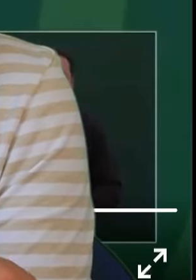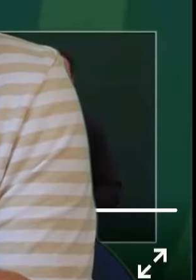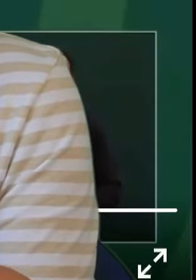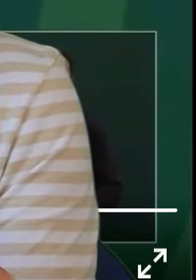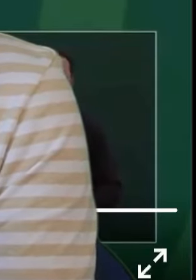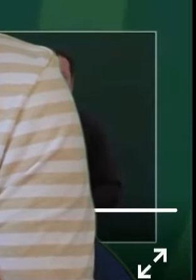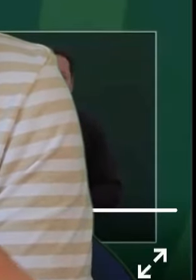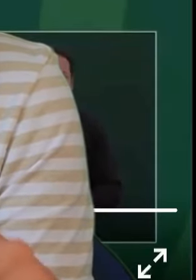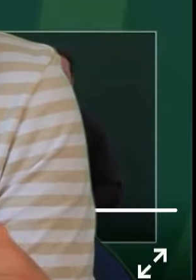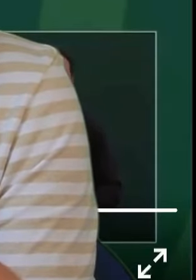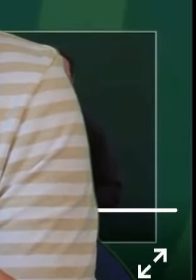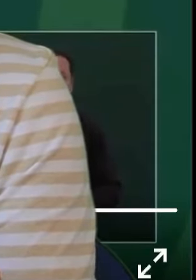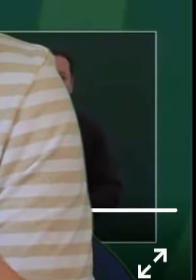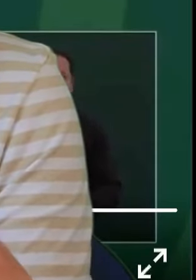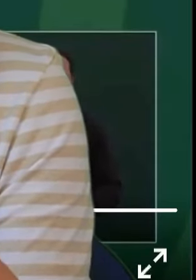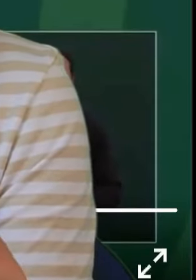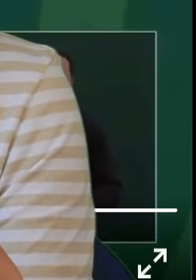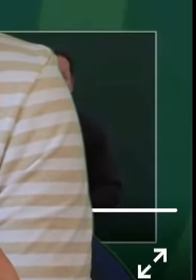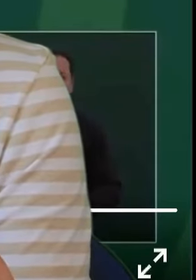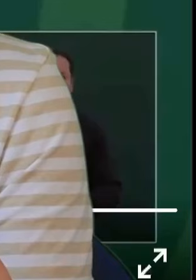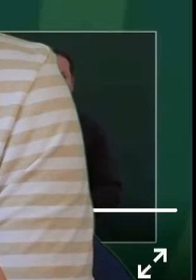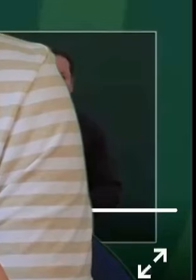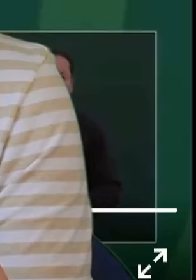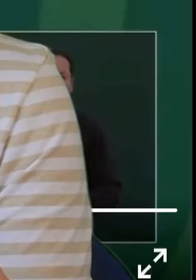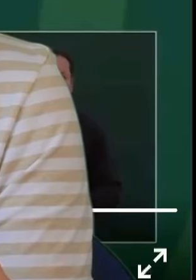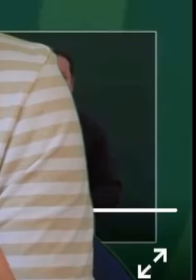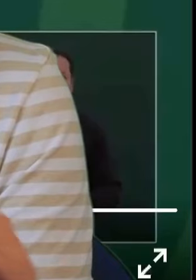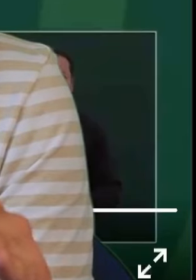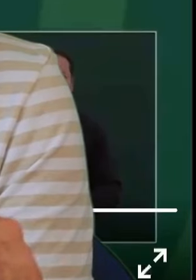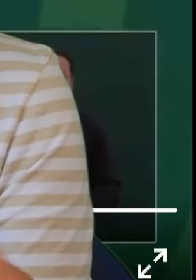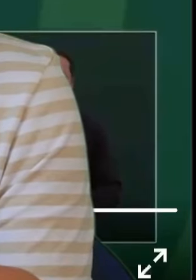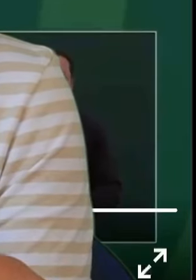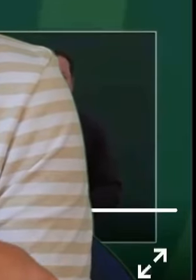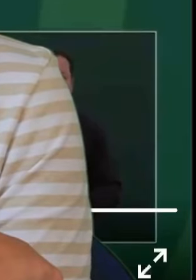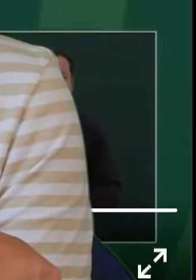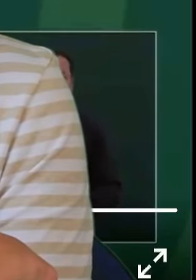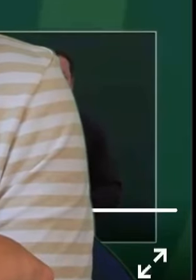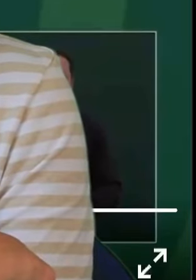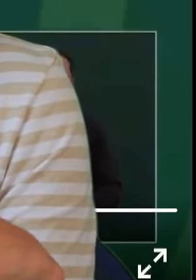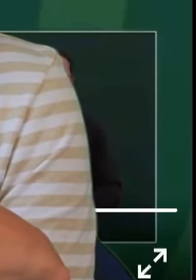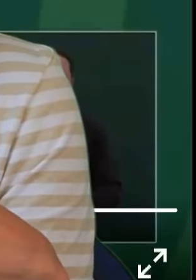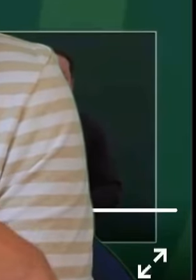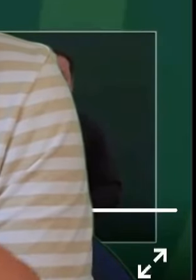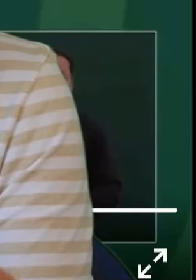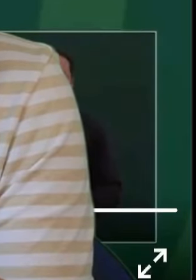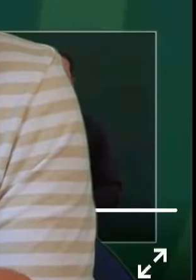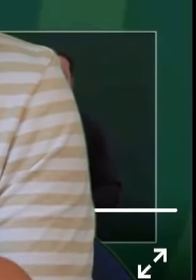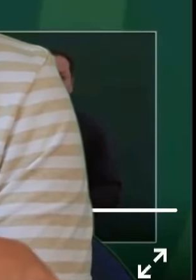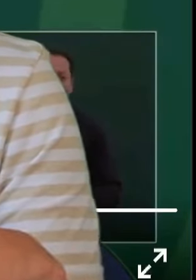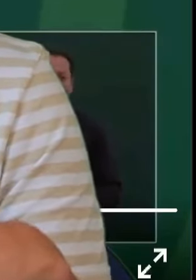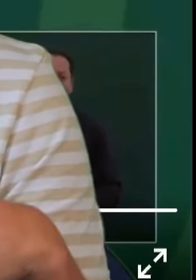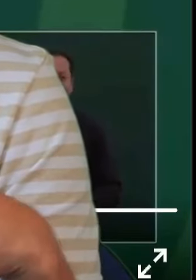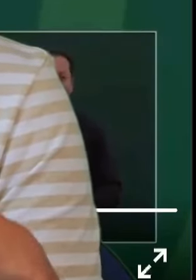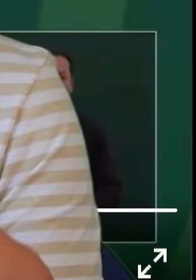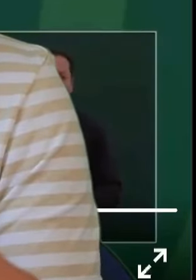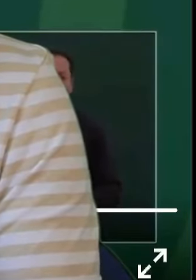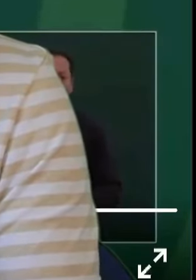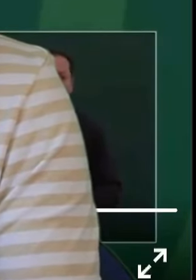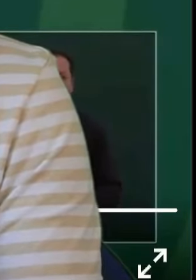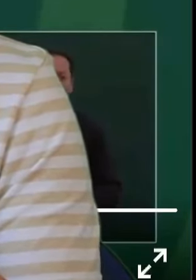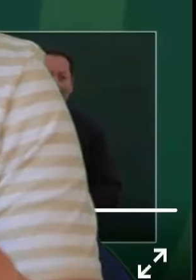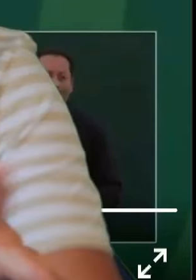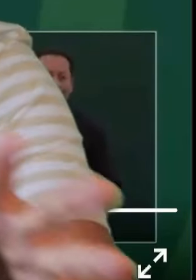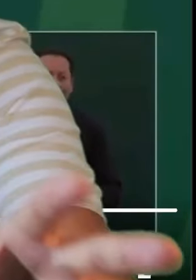sucia con todo a todo lo que da contra rionale le han inventado departamentos le han inventado